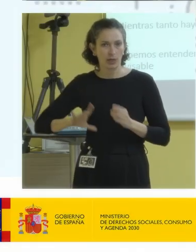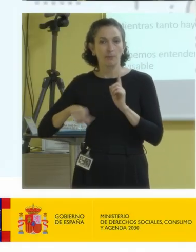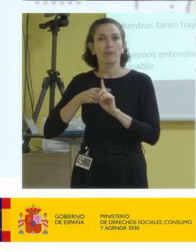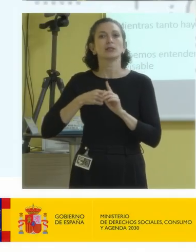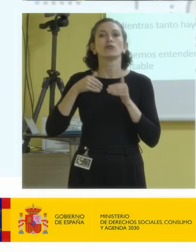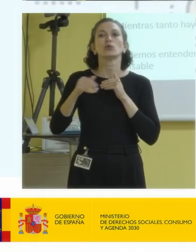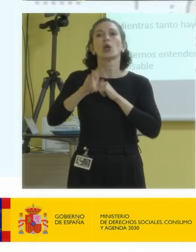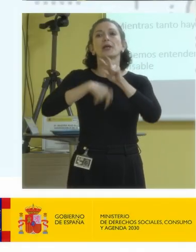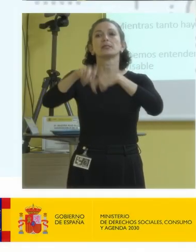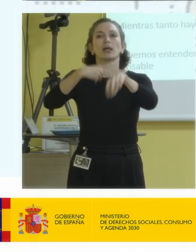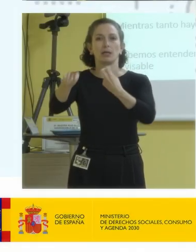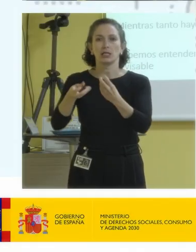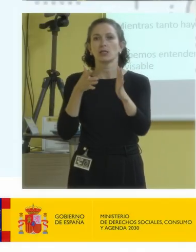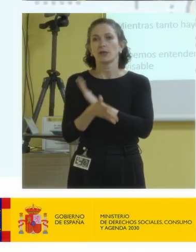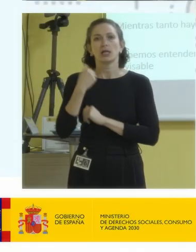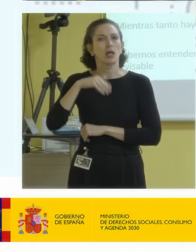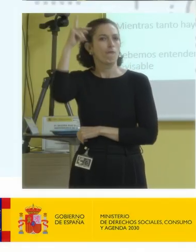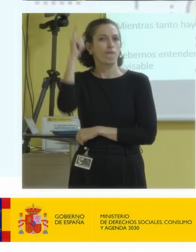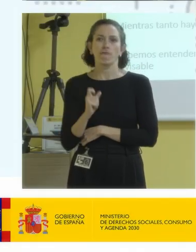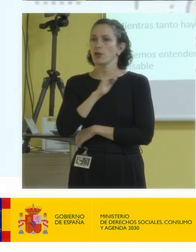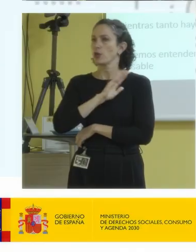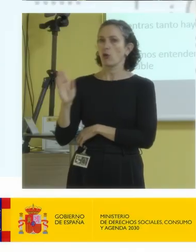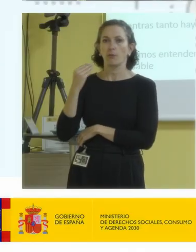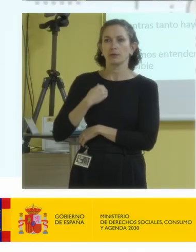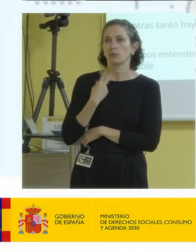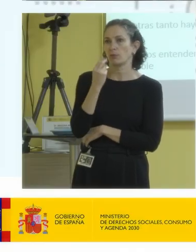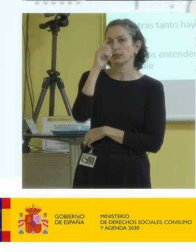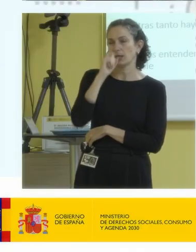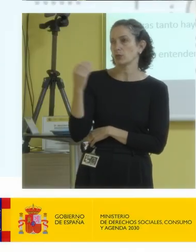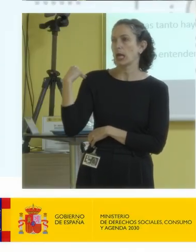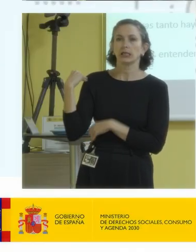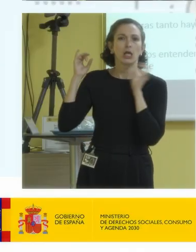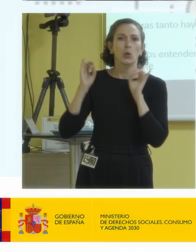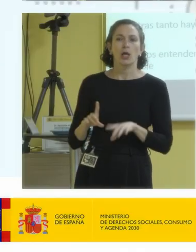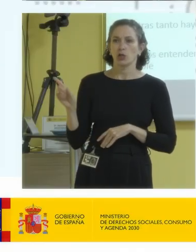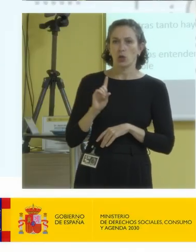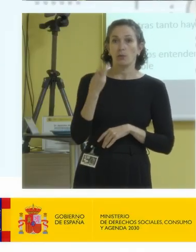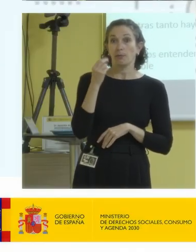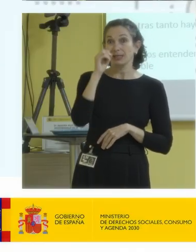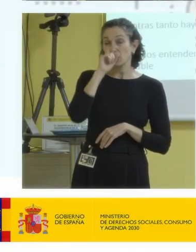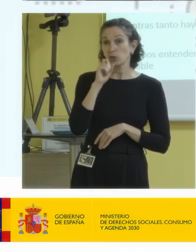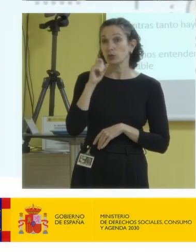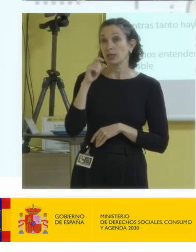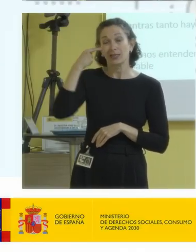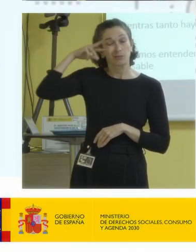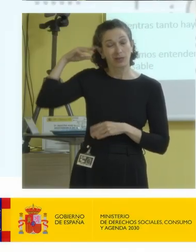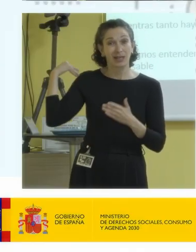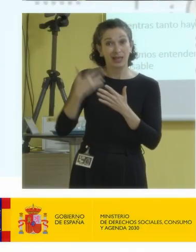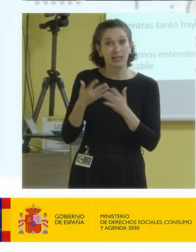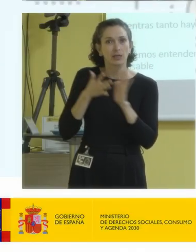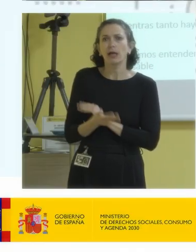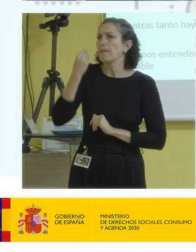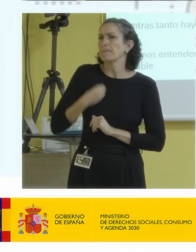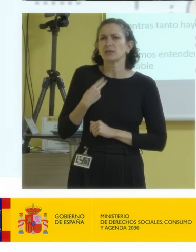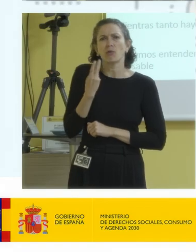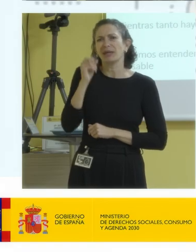revisable. Es decir, no nos acomodemos y hagamos lo que hacíamos hace 20 años. Tener 20 años de experiencia no es hacer 20 años lo mismo. Es más